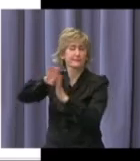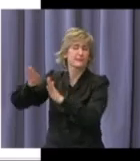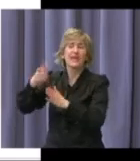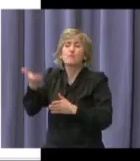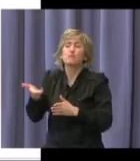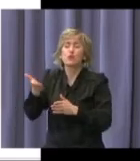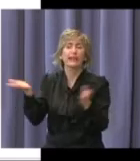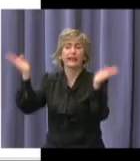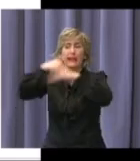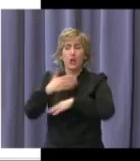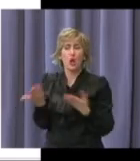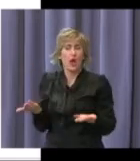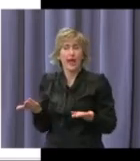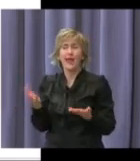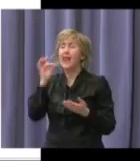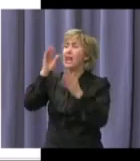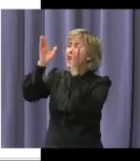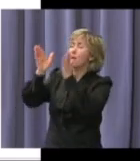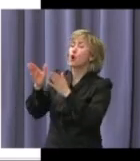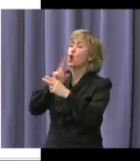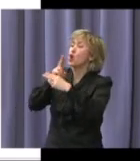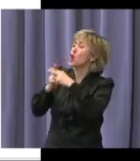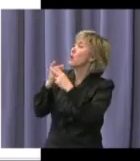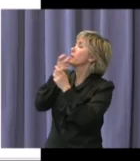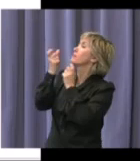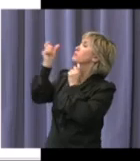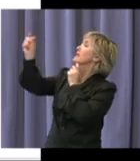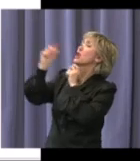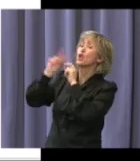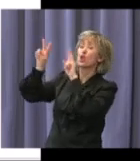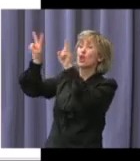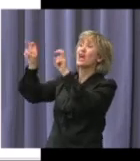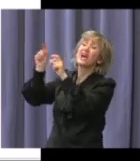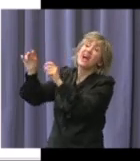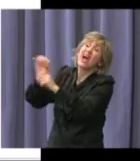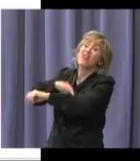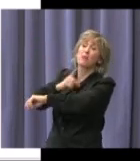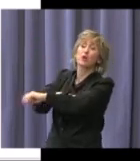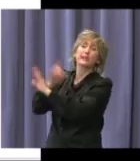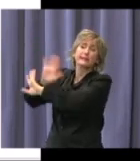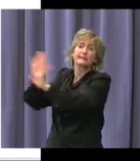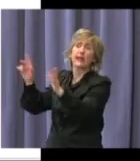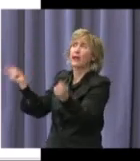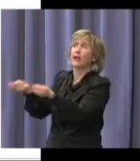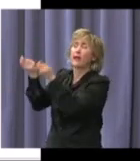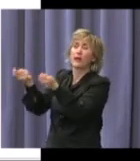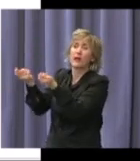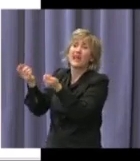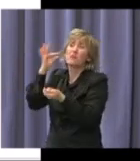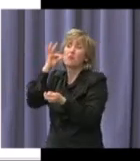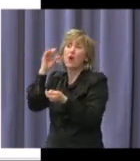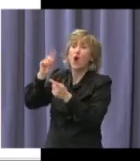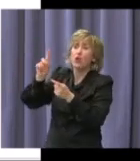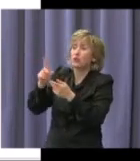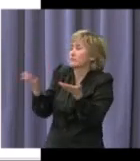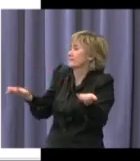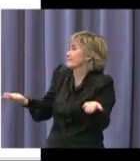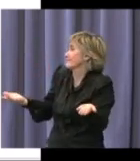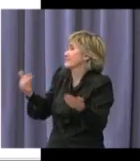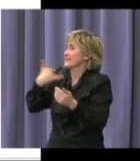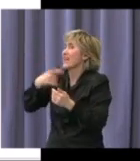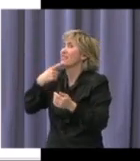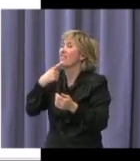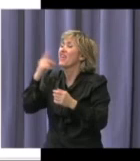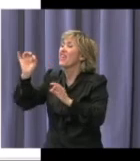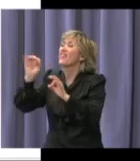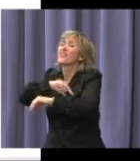importancia a la palabra por la que esa mujer es noticia, que es deportista. Que sea mujer o no sea, ahí, fíjate, ya el término deportista